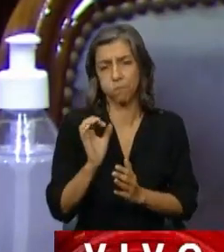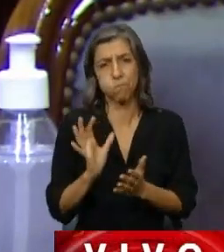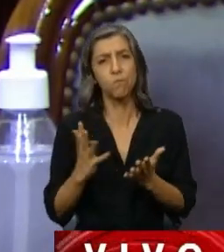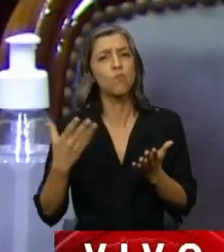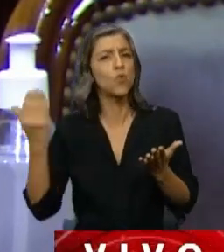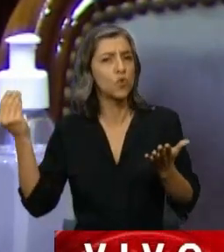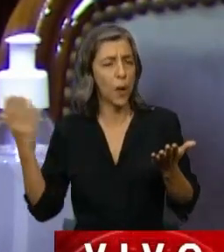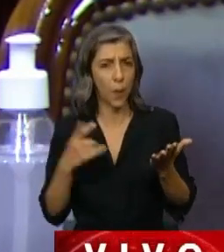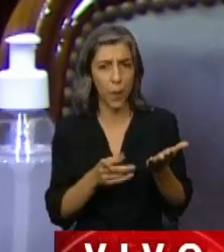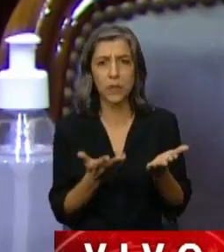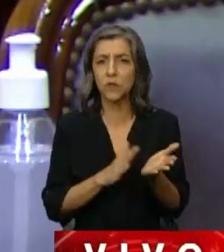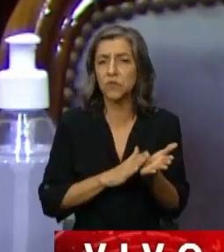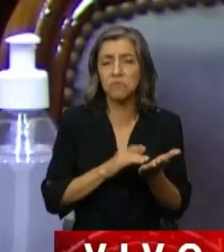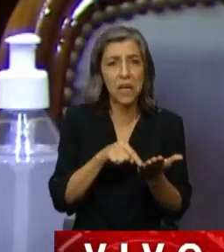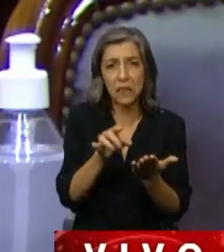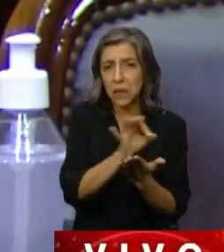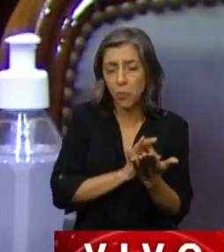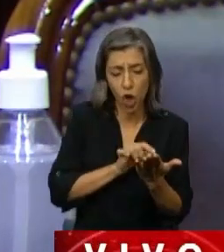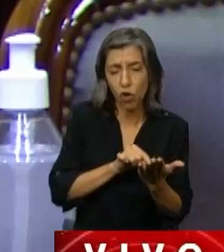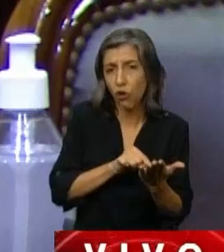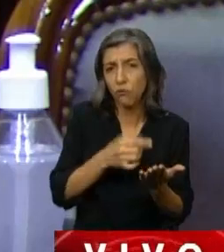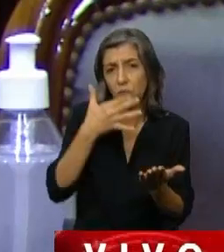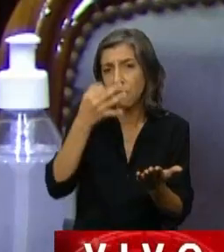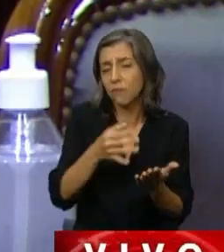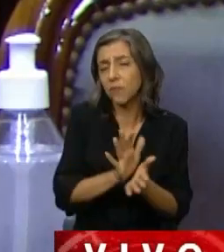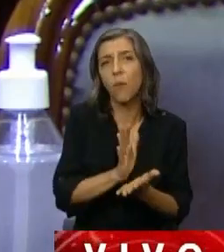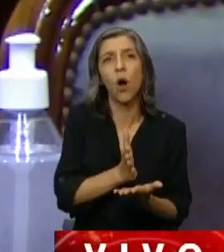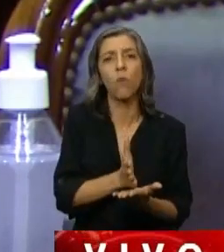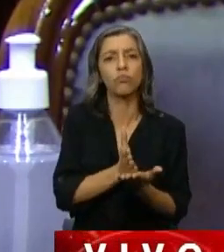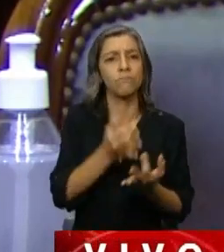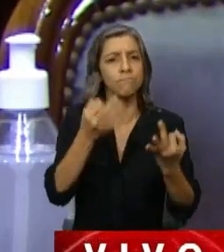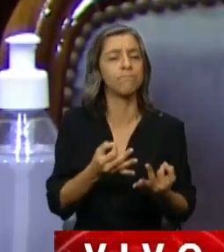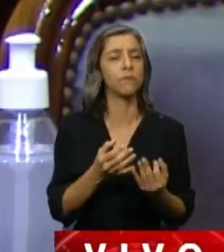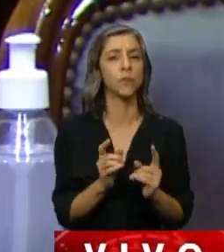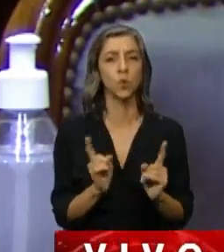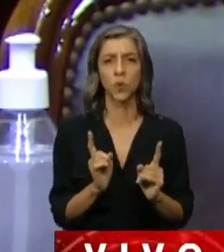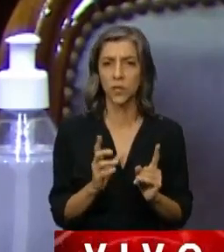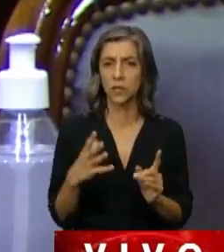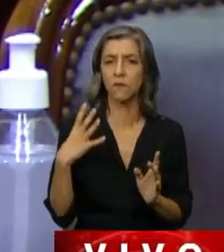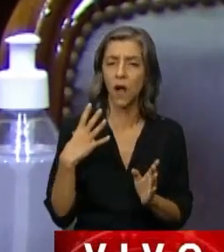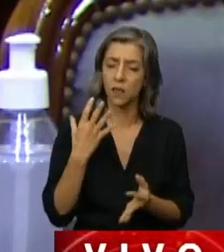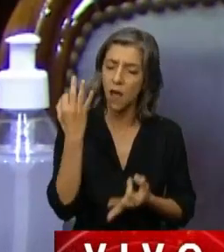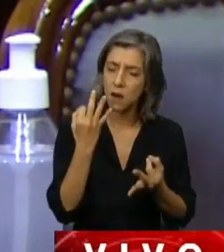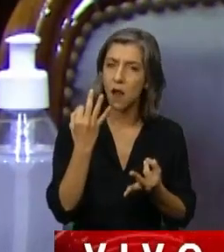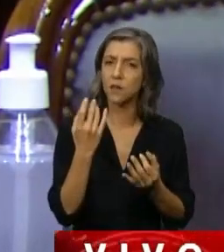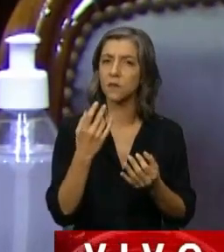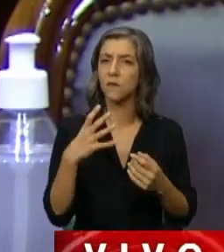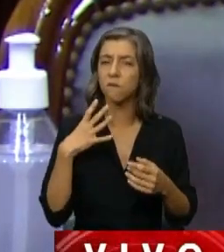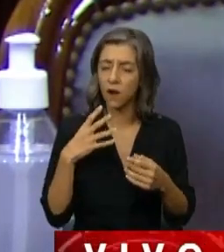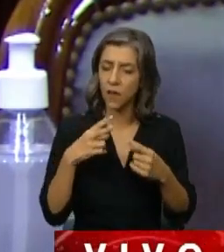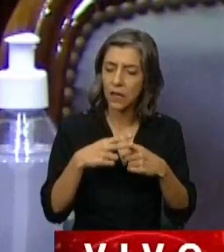tratando un proyecto que tenga la suficiente rigurosidad técnica y analítica que no vamos a poder